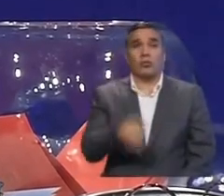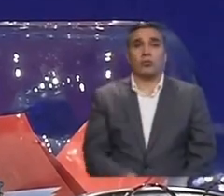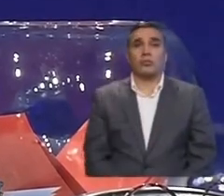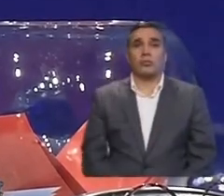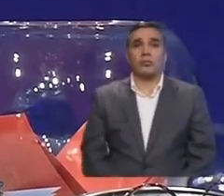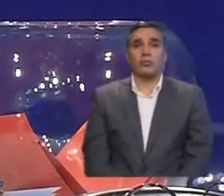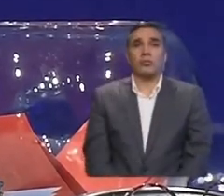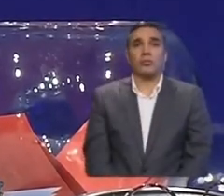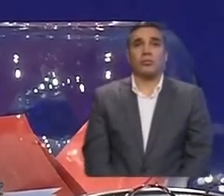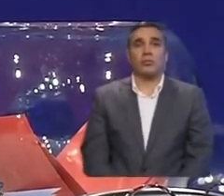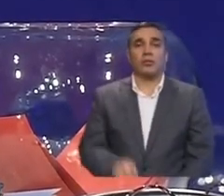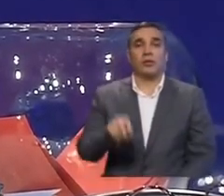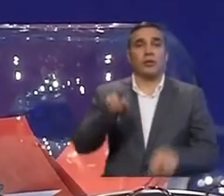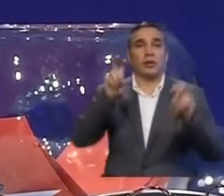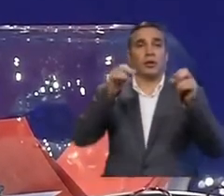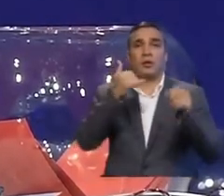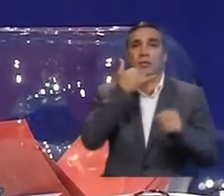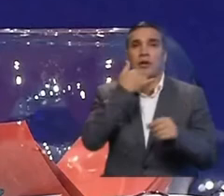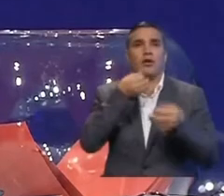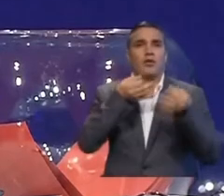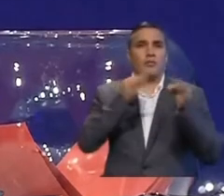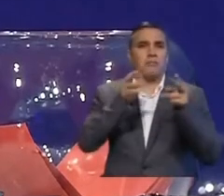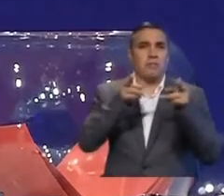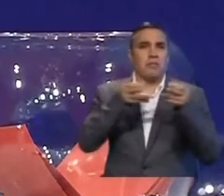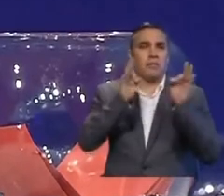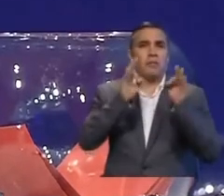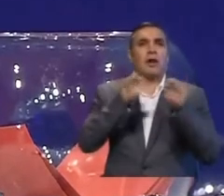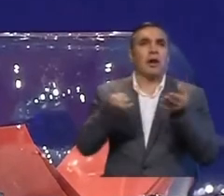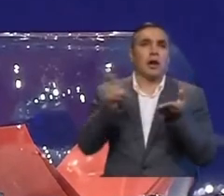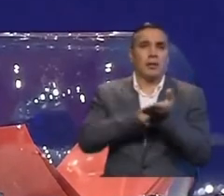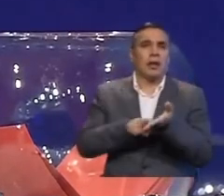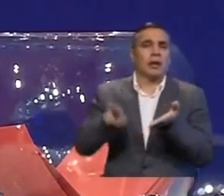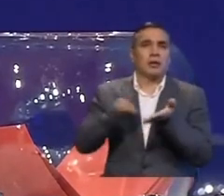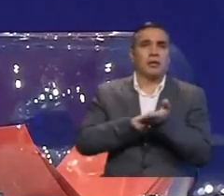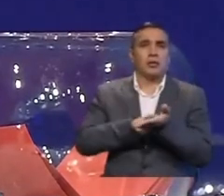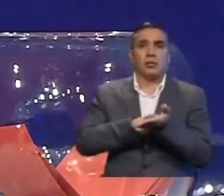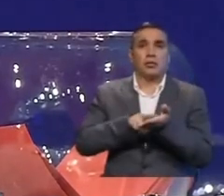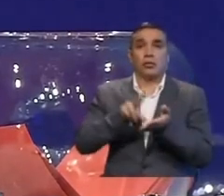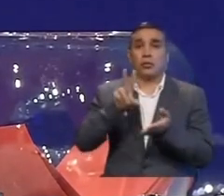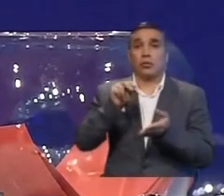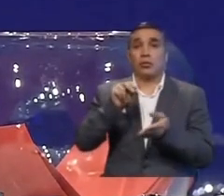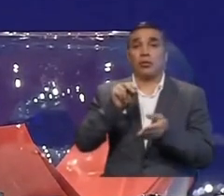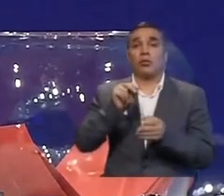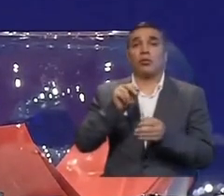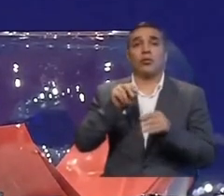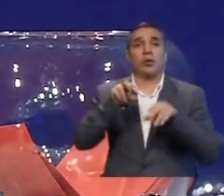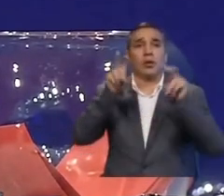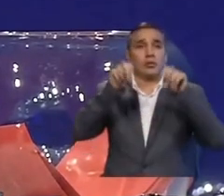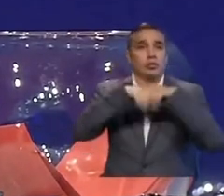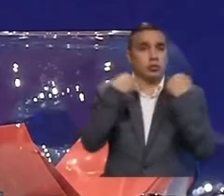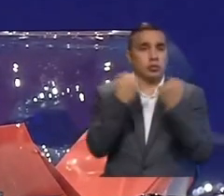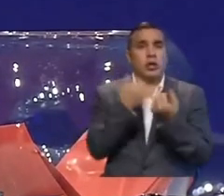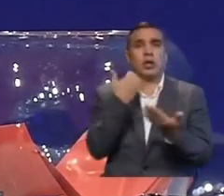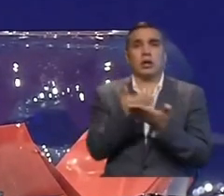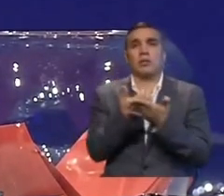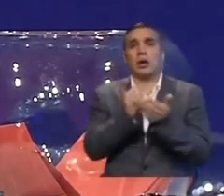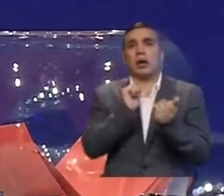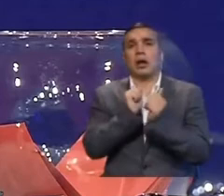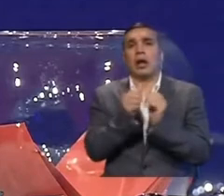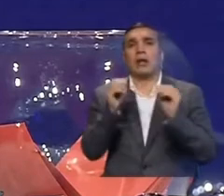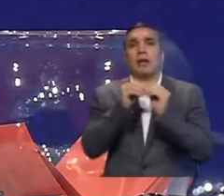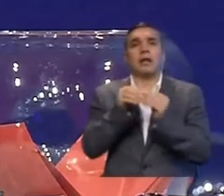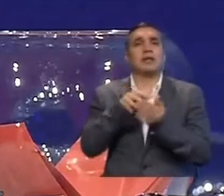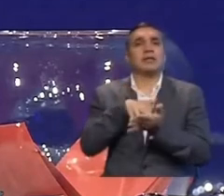homogeneizante, descontextualizada, mecánica y repetitiva, no se corresponde con un mundo social y económico cada vez más